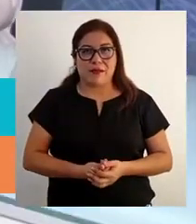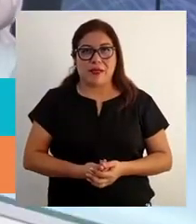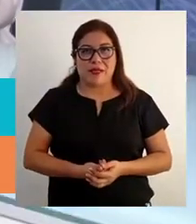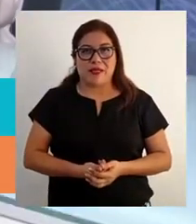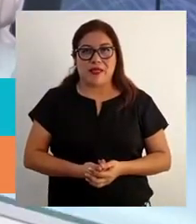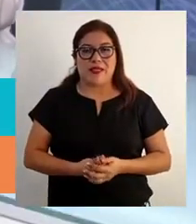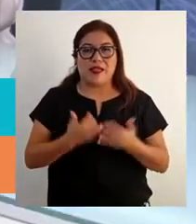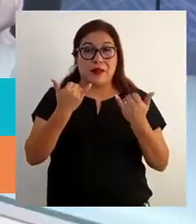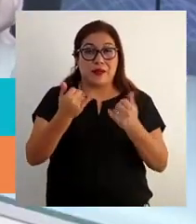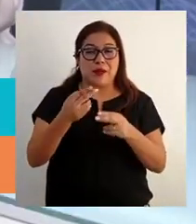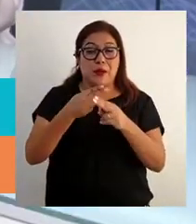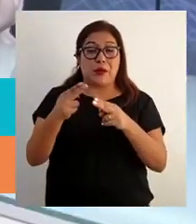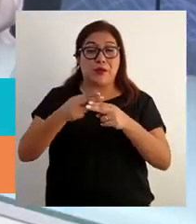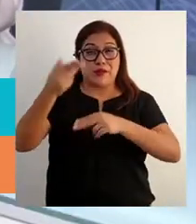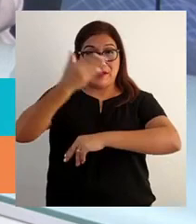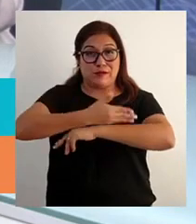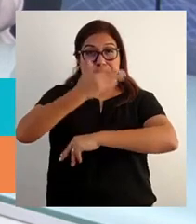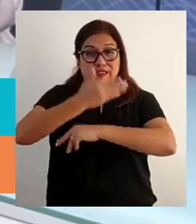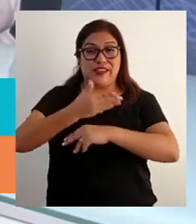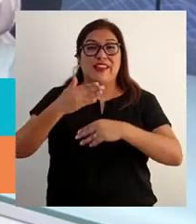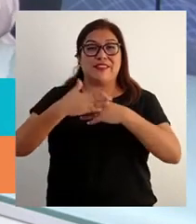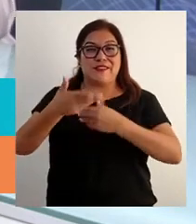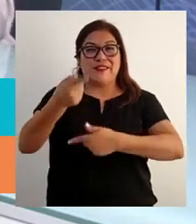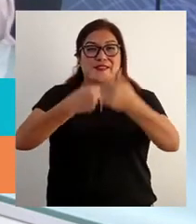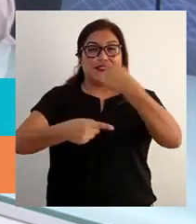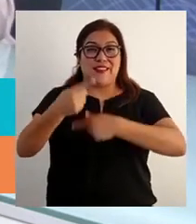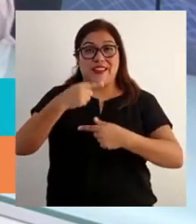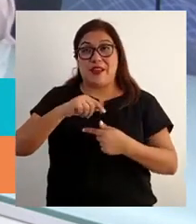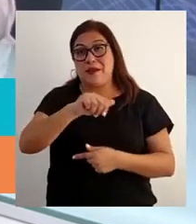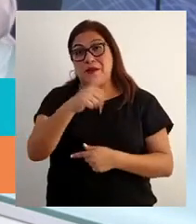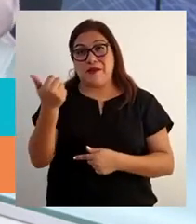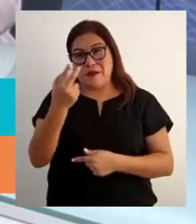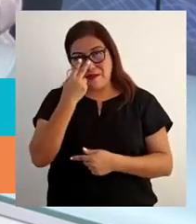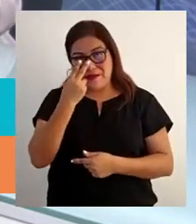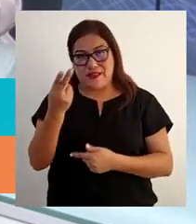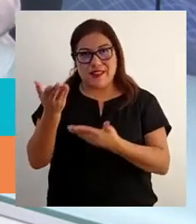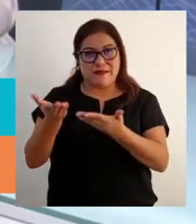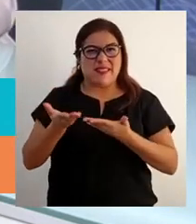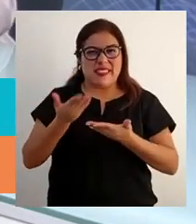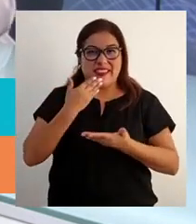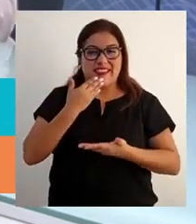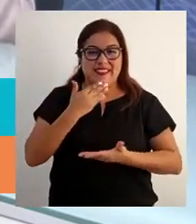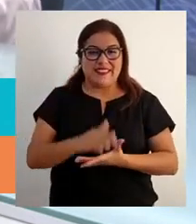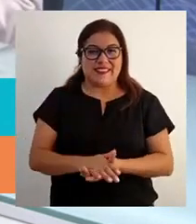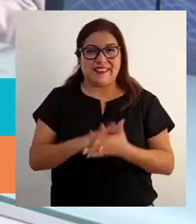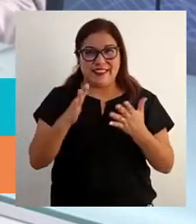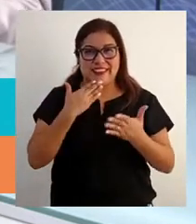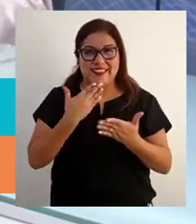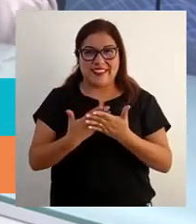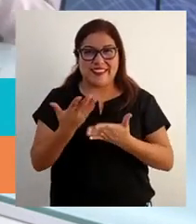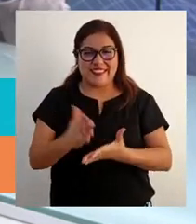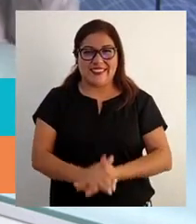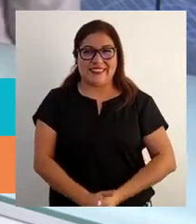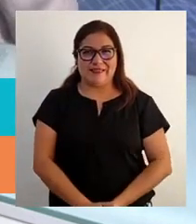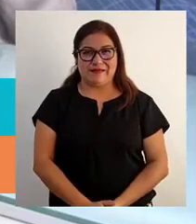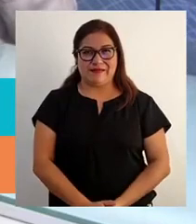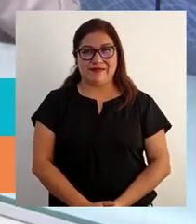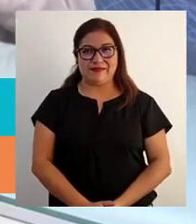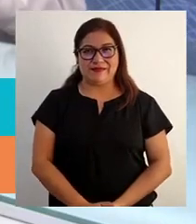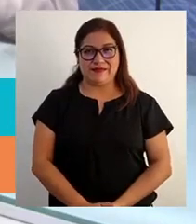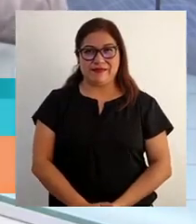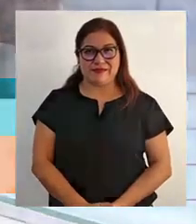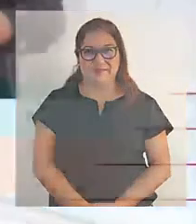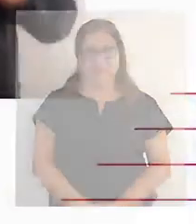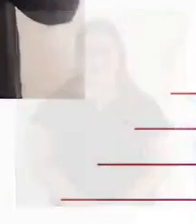una pequeña pausa y regresamos con la siguiente invitada. Muchas gracias, de retorno.